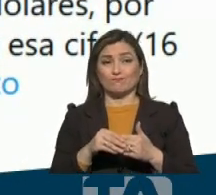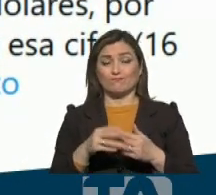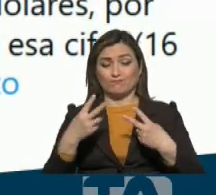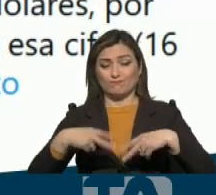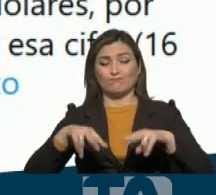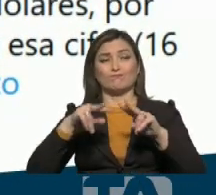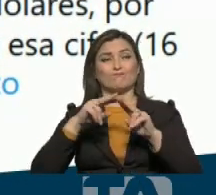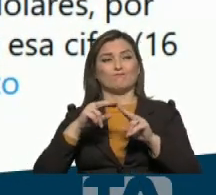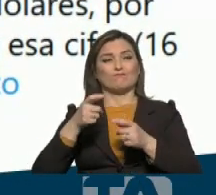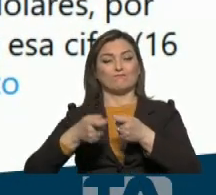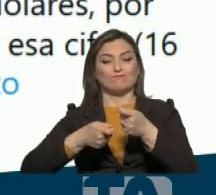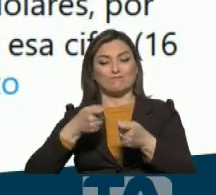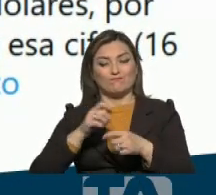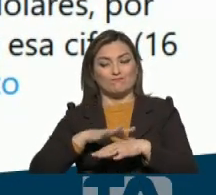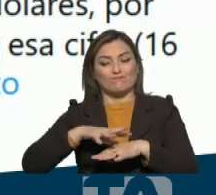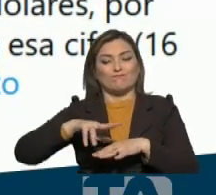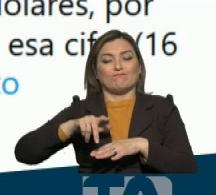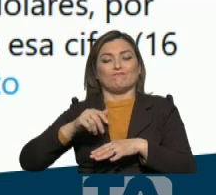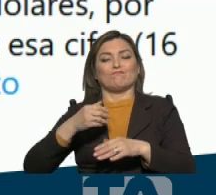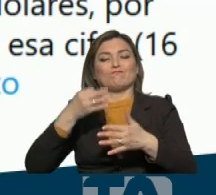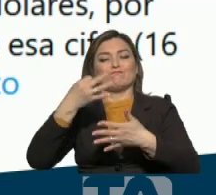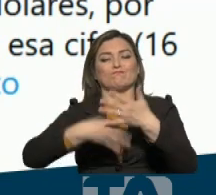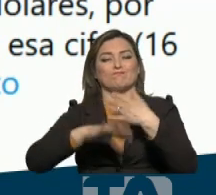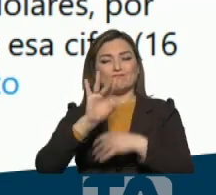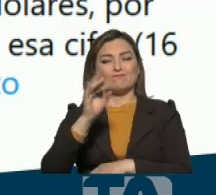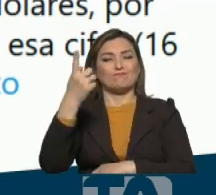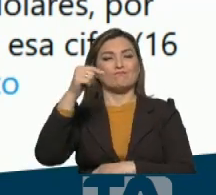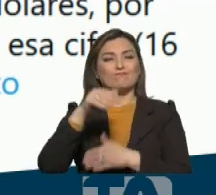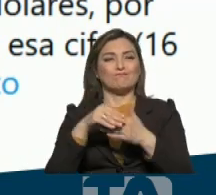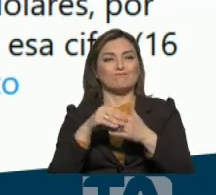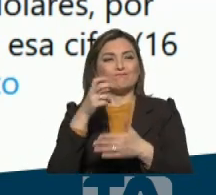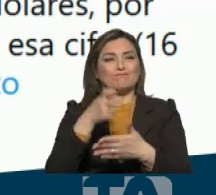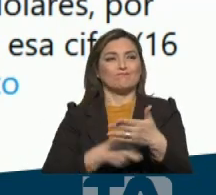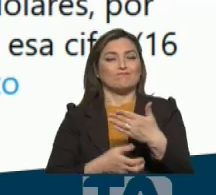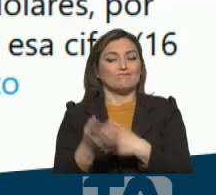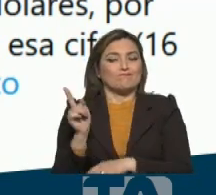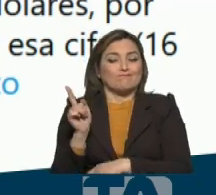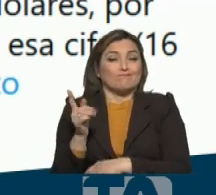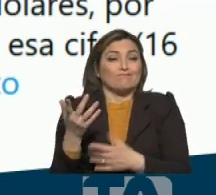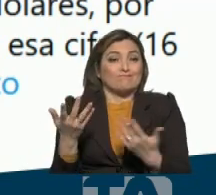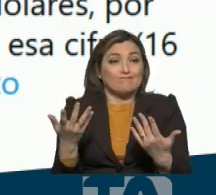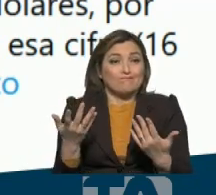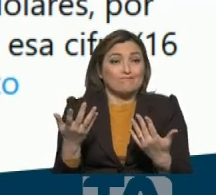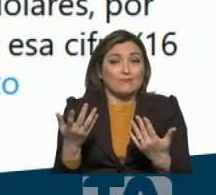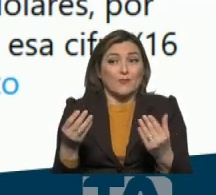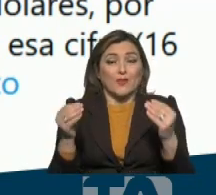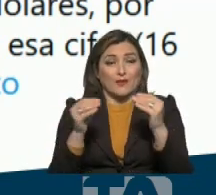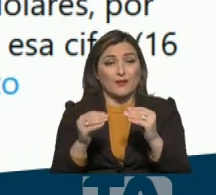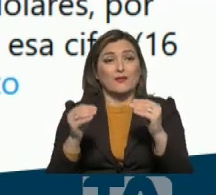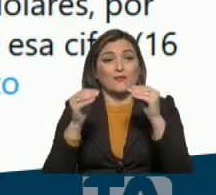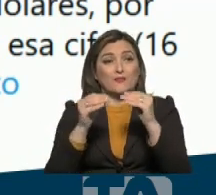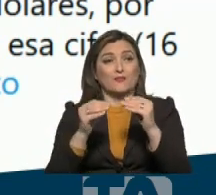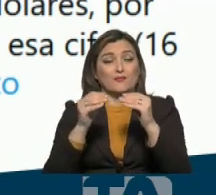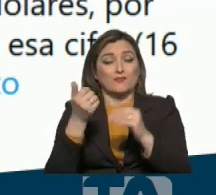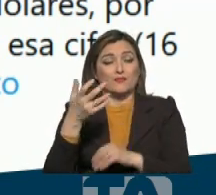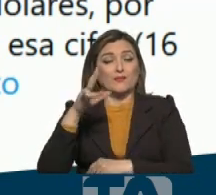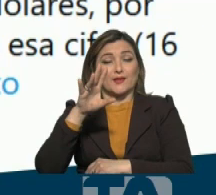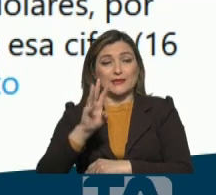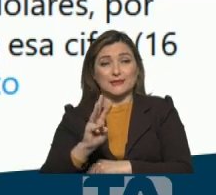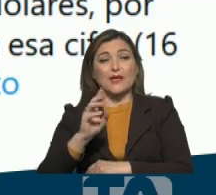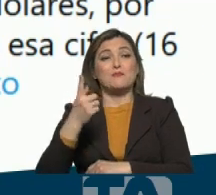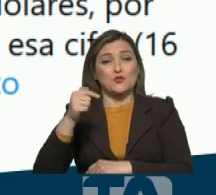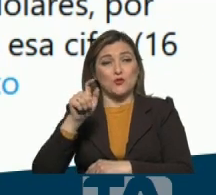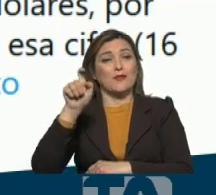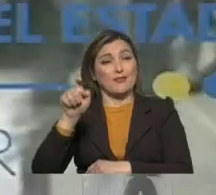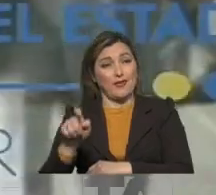lavado ascendería a 8 millones de dólares por lo que la multa correspondería al duplo de esa cifra es decir 16 millones